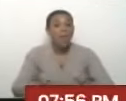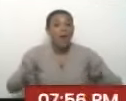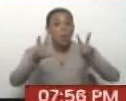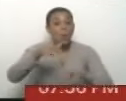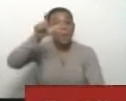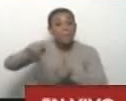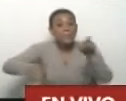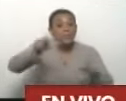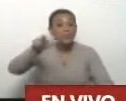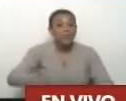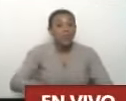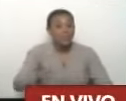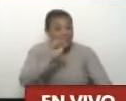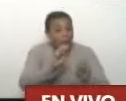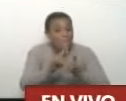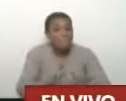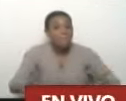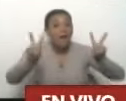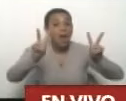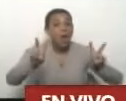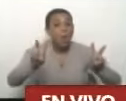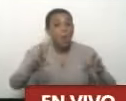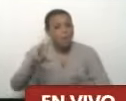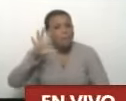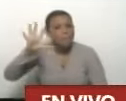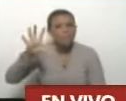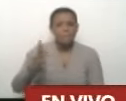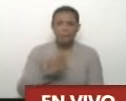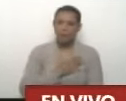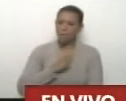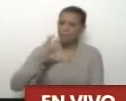humanos, defendamos los valores de patria